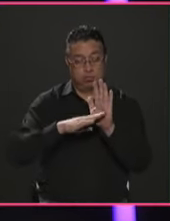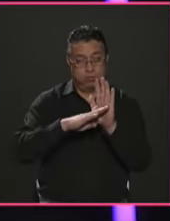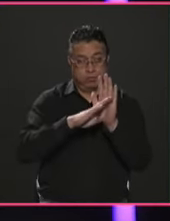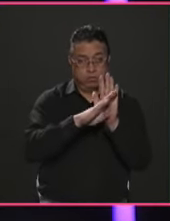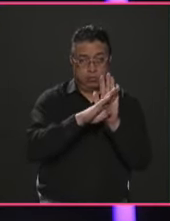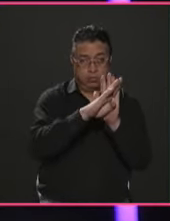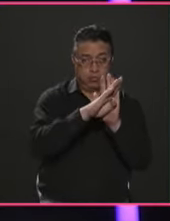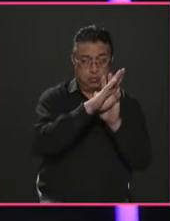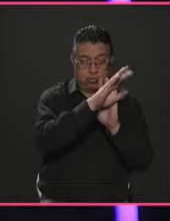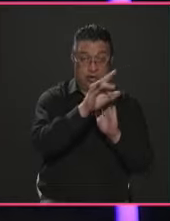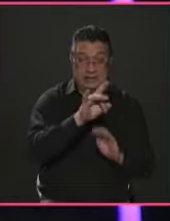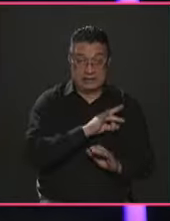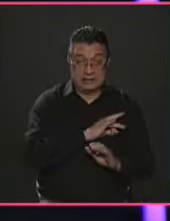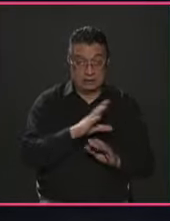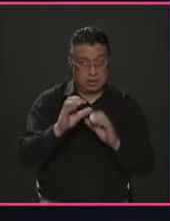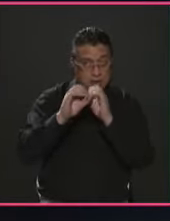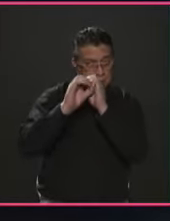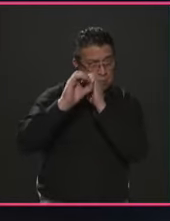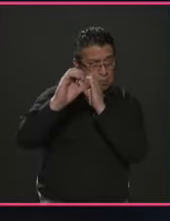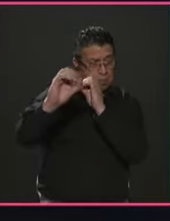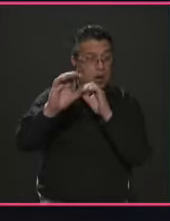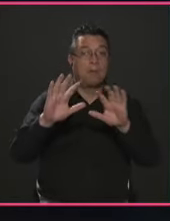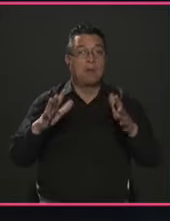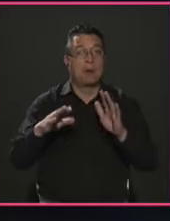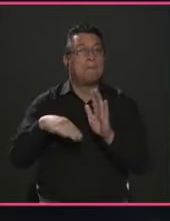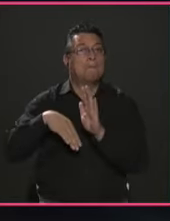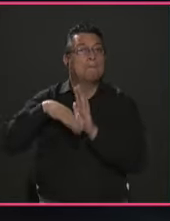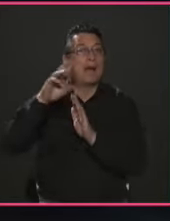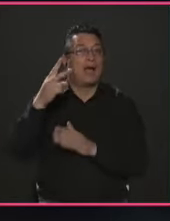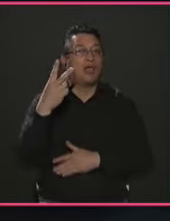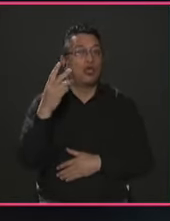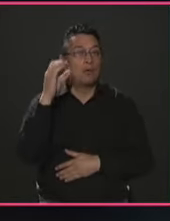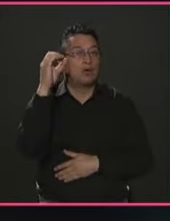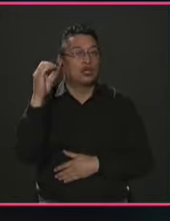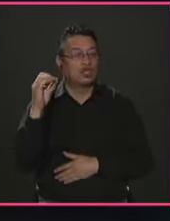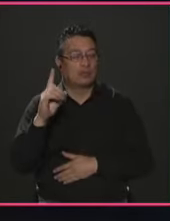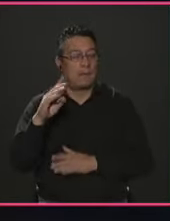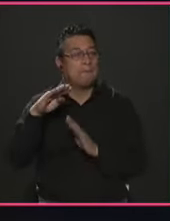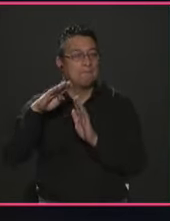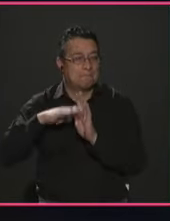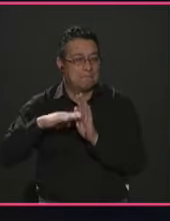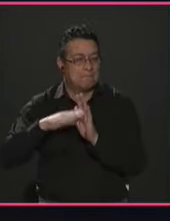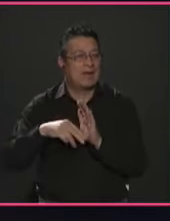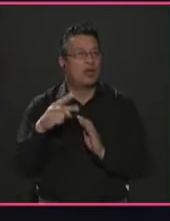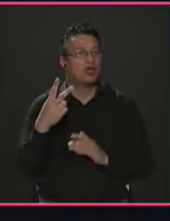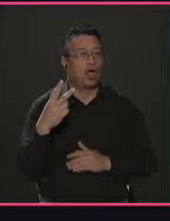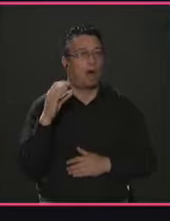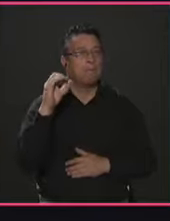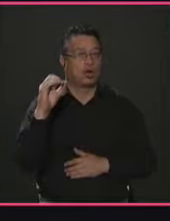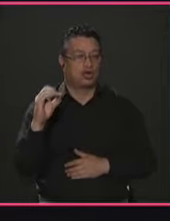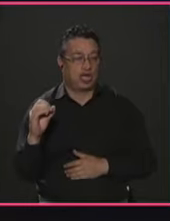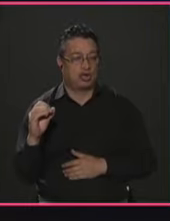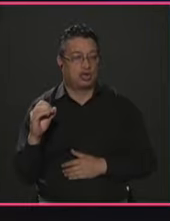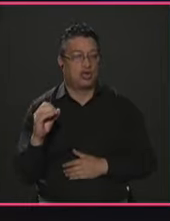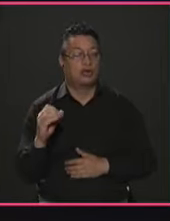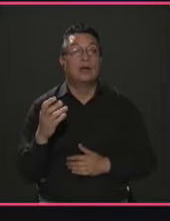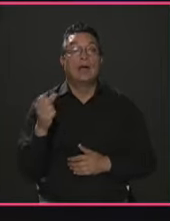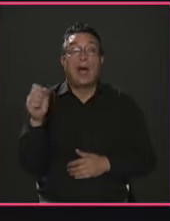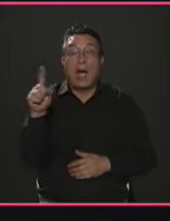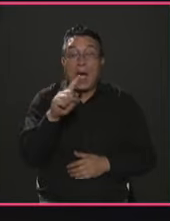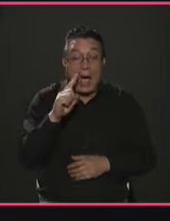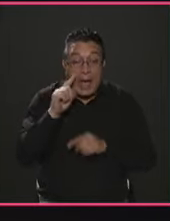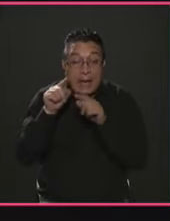los prximos años no superará el 2% inferior al 2% de esa for